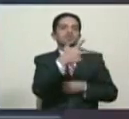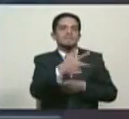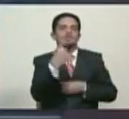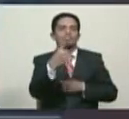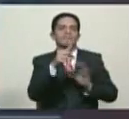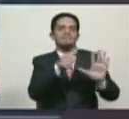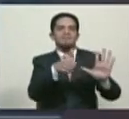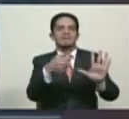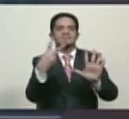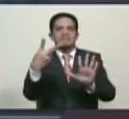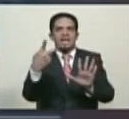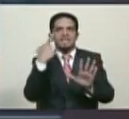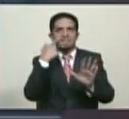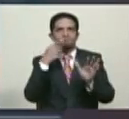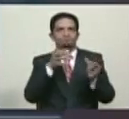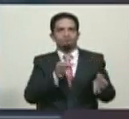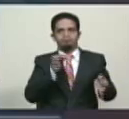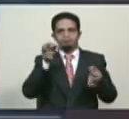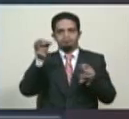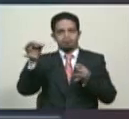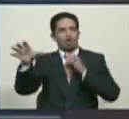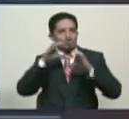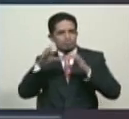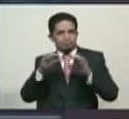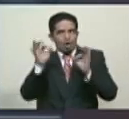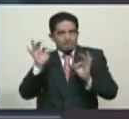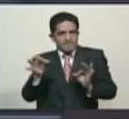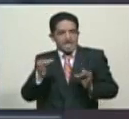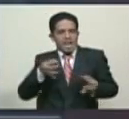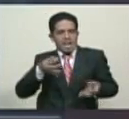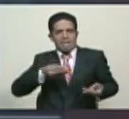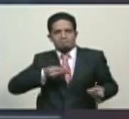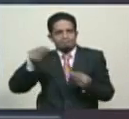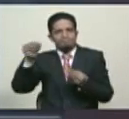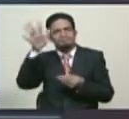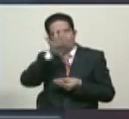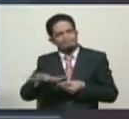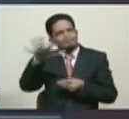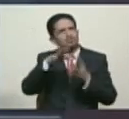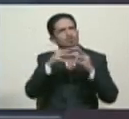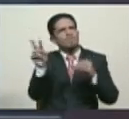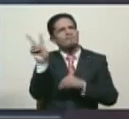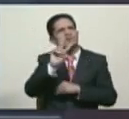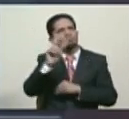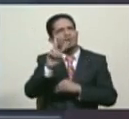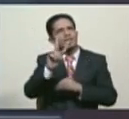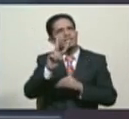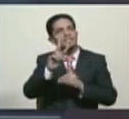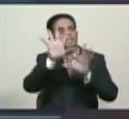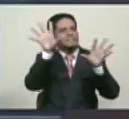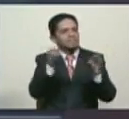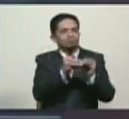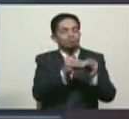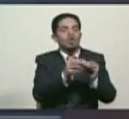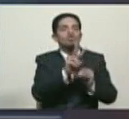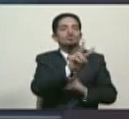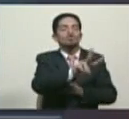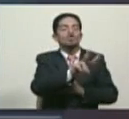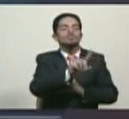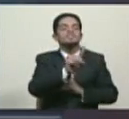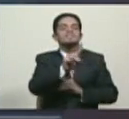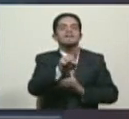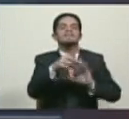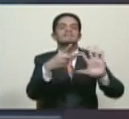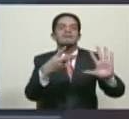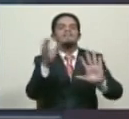831.367 sentencias de todos los tribunales a nivel nacional, lo que claramente representa un 217%